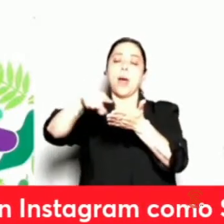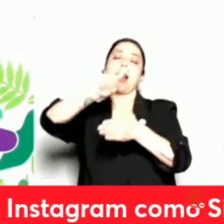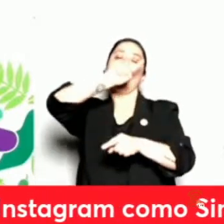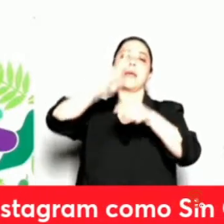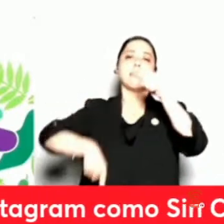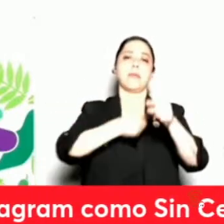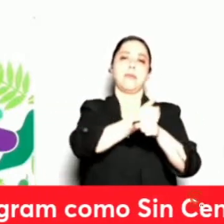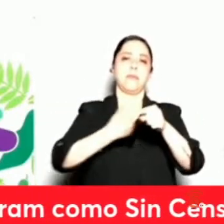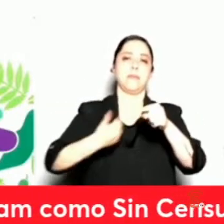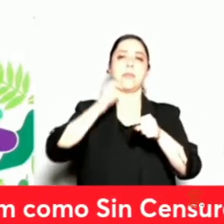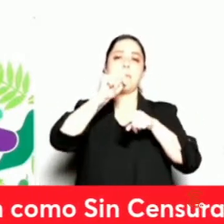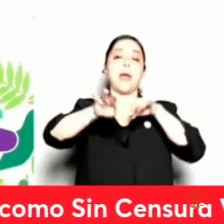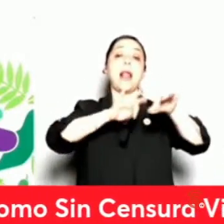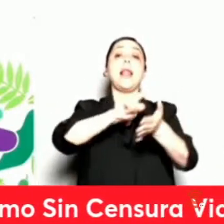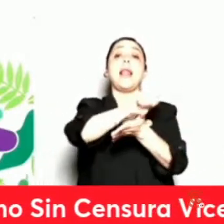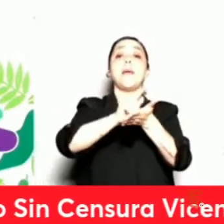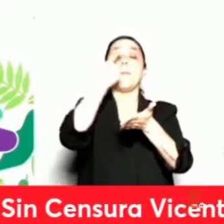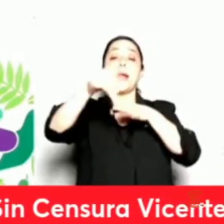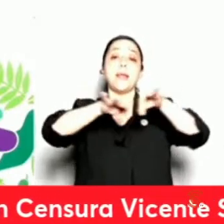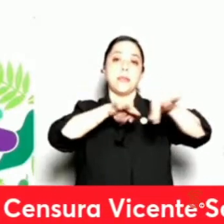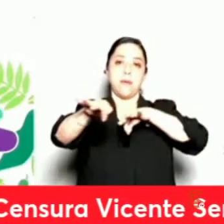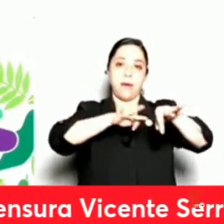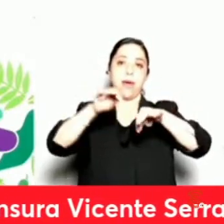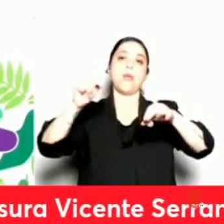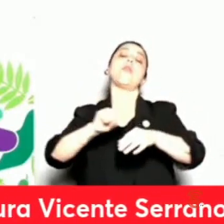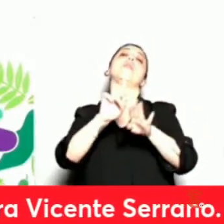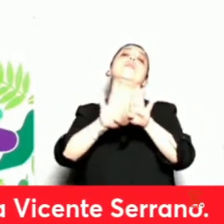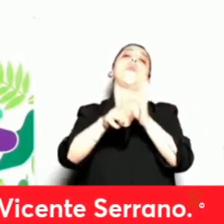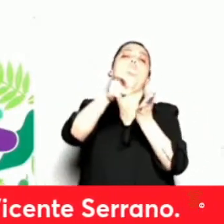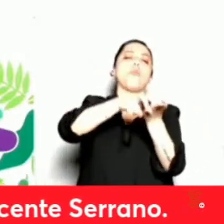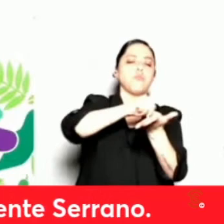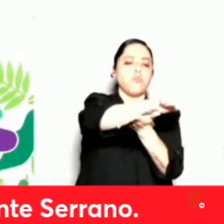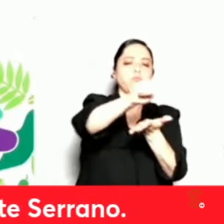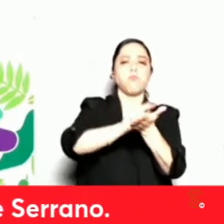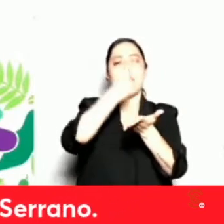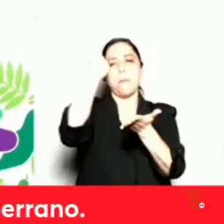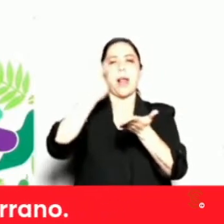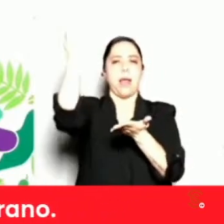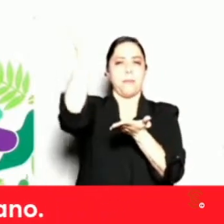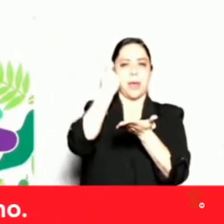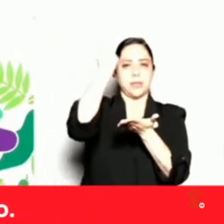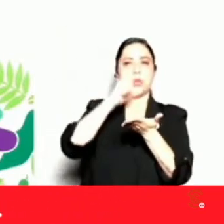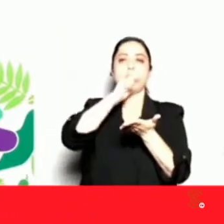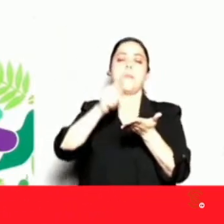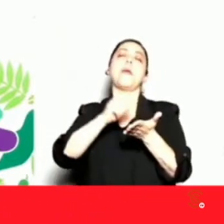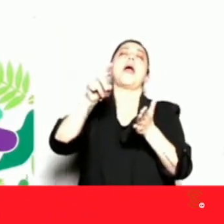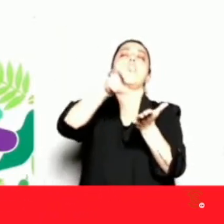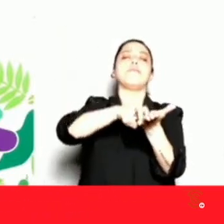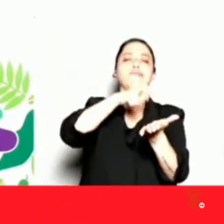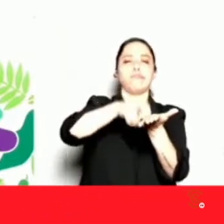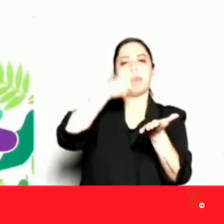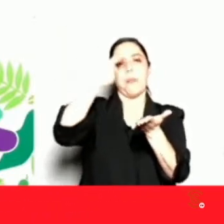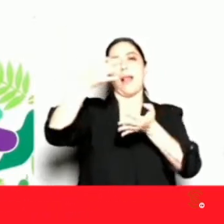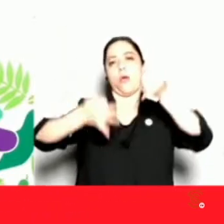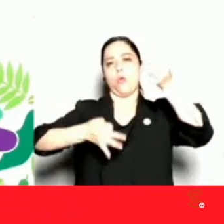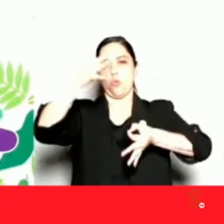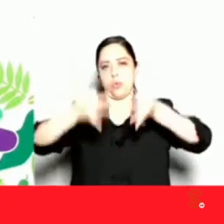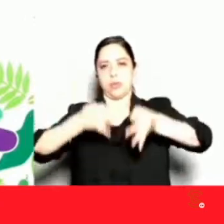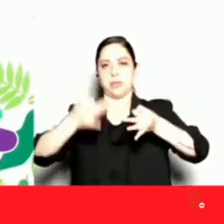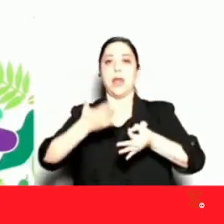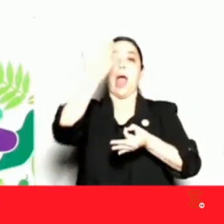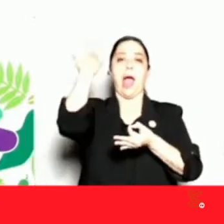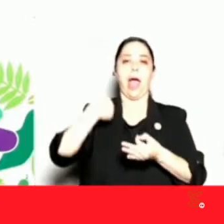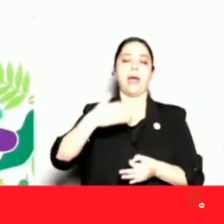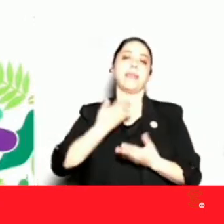vacaciones dignas para los trabajadores, la reforma electoral de pensiones y la reforma al Poder Judicial, entre otras. Durante la jefatura de gobierno de la doctora